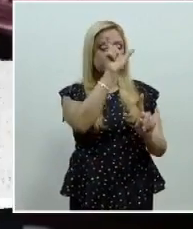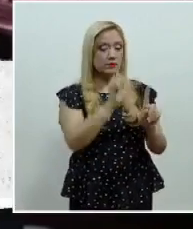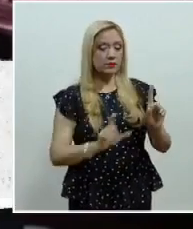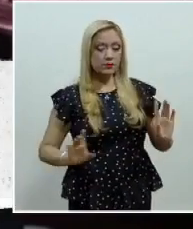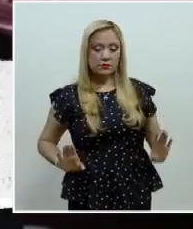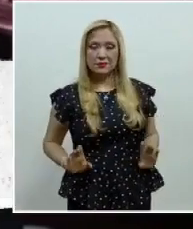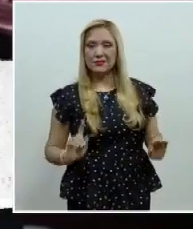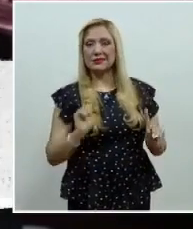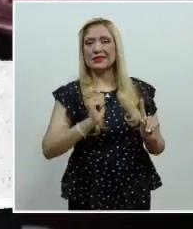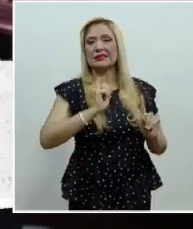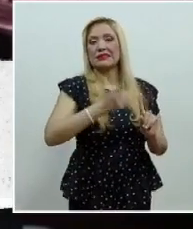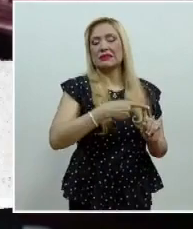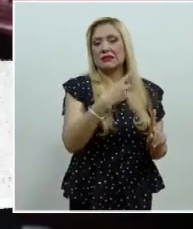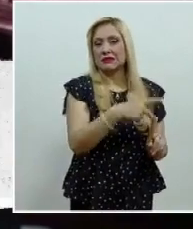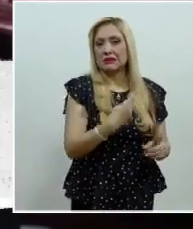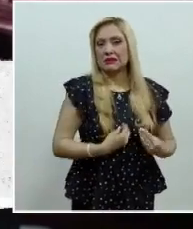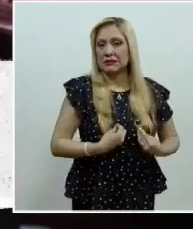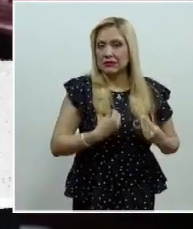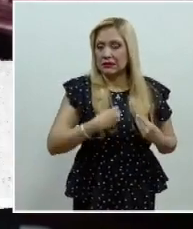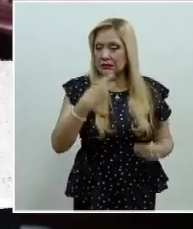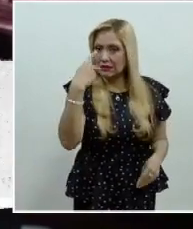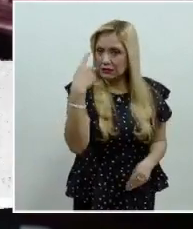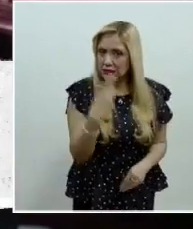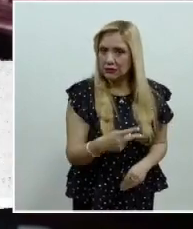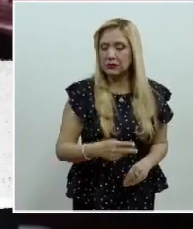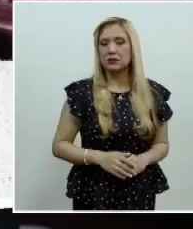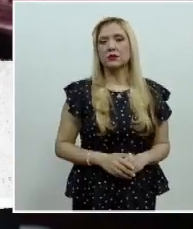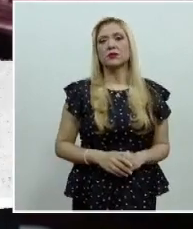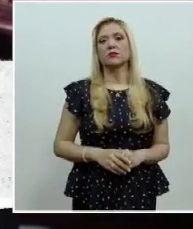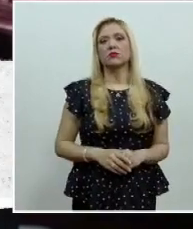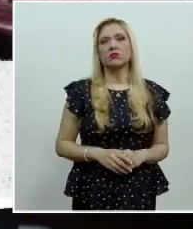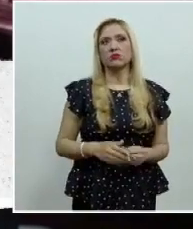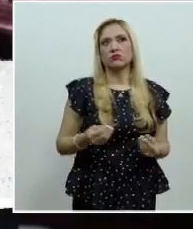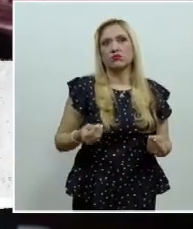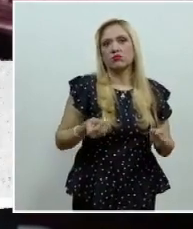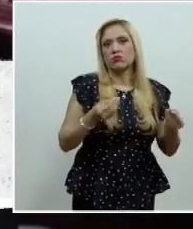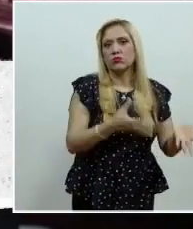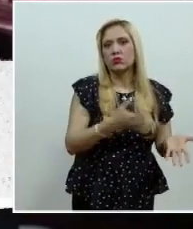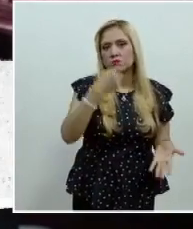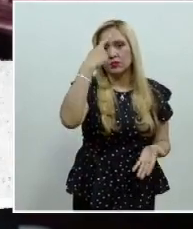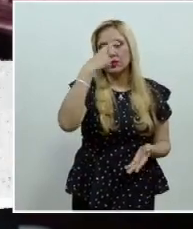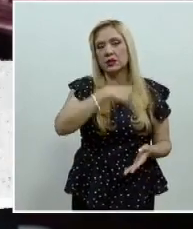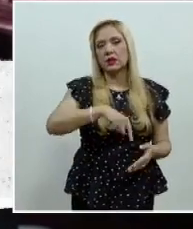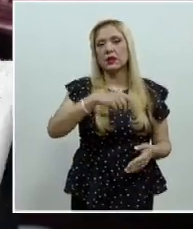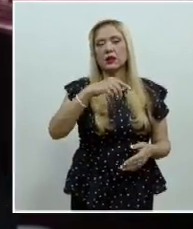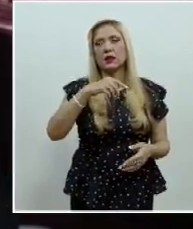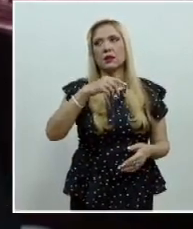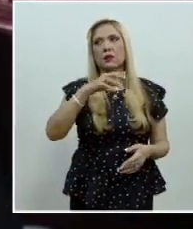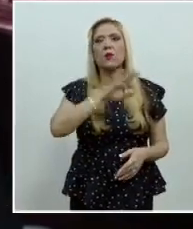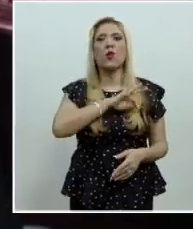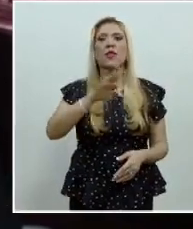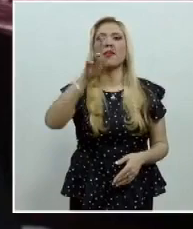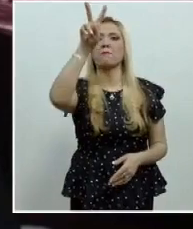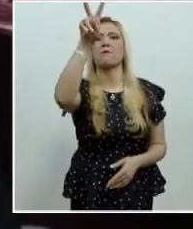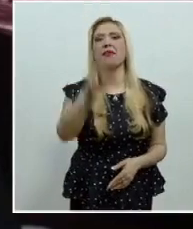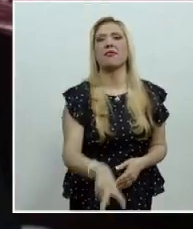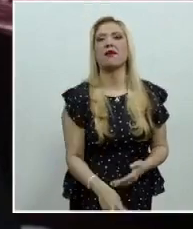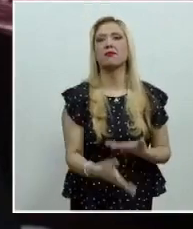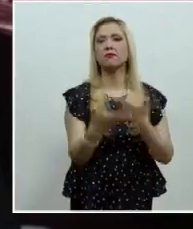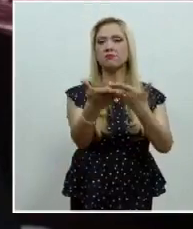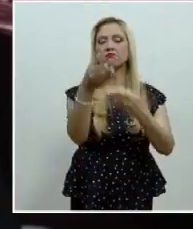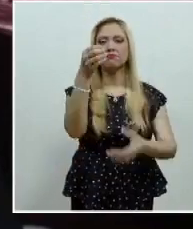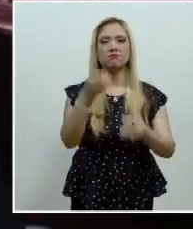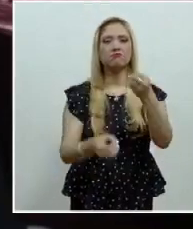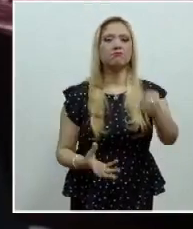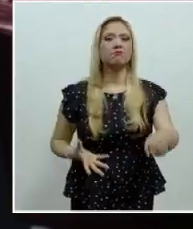género, el aporte que da a las víctimas es la posibilidad de tener la verdad y el acceso a la justicia y